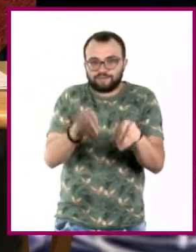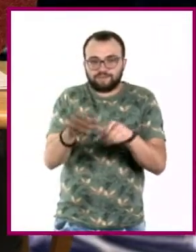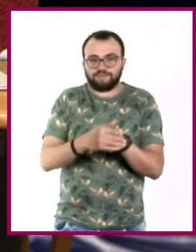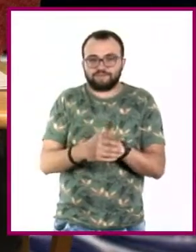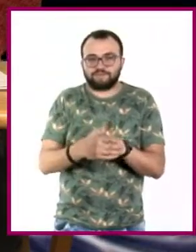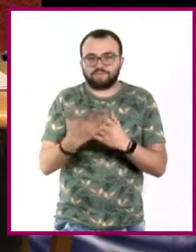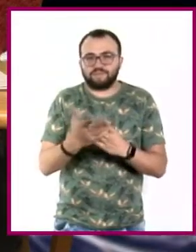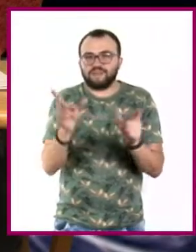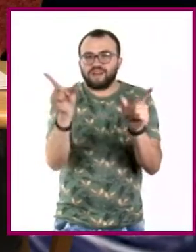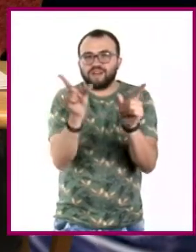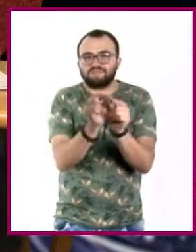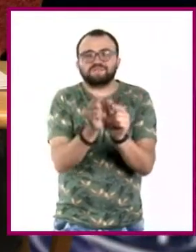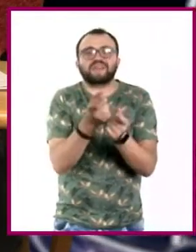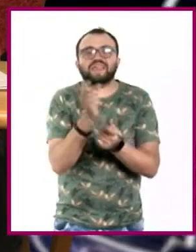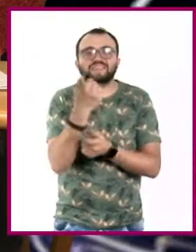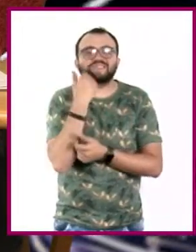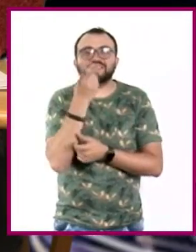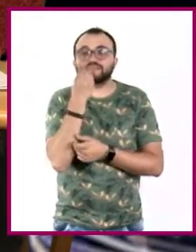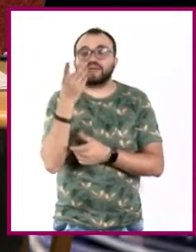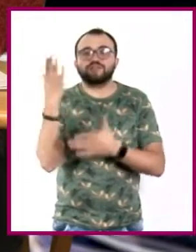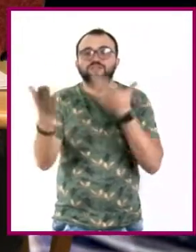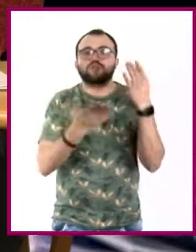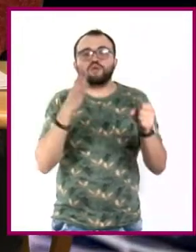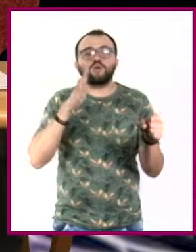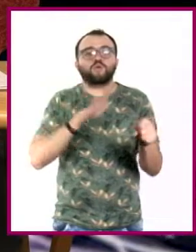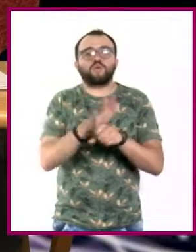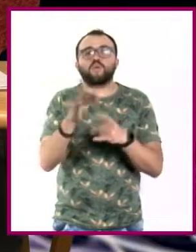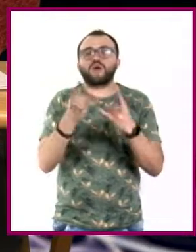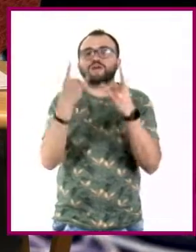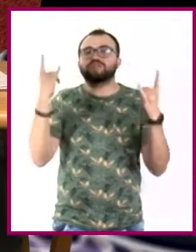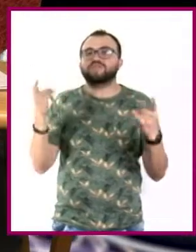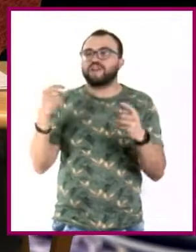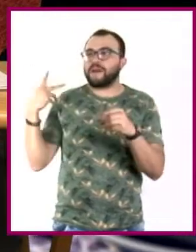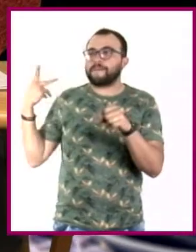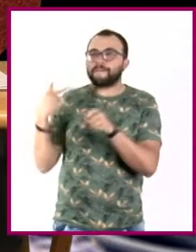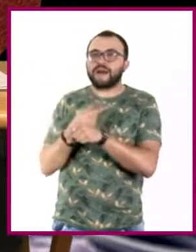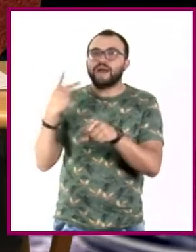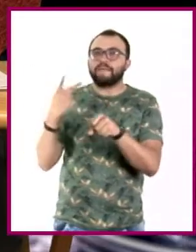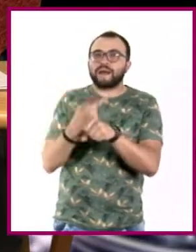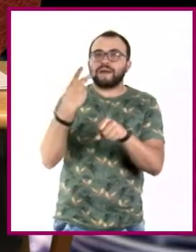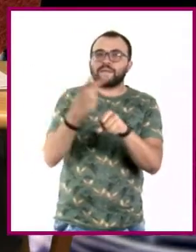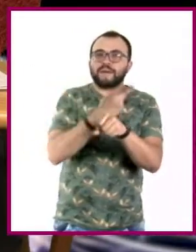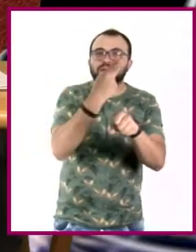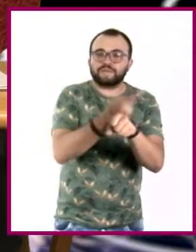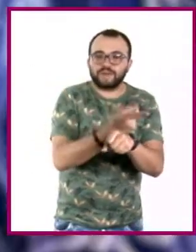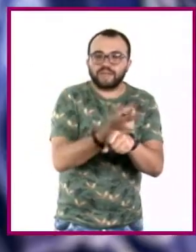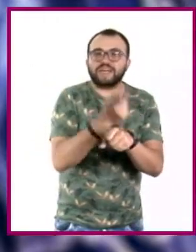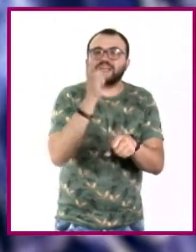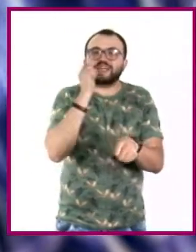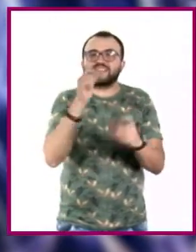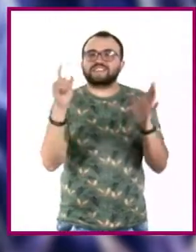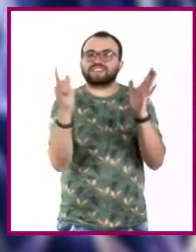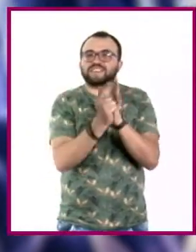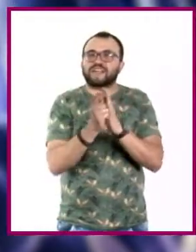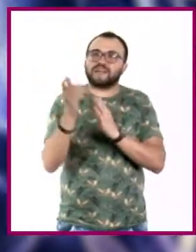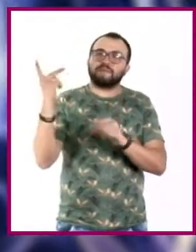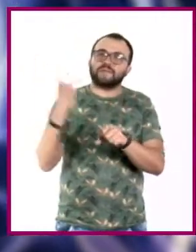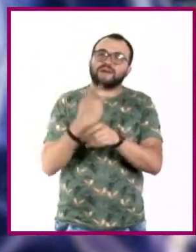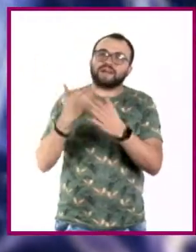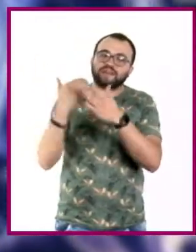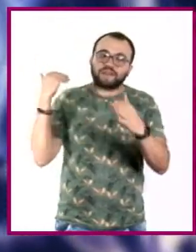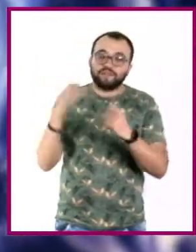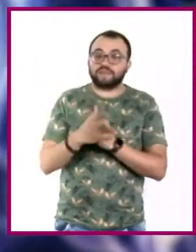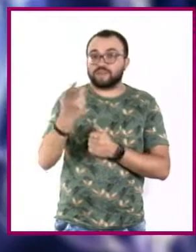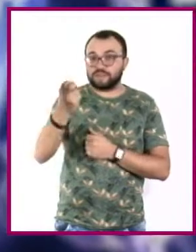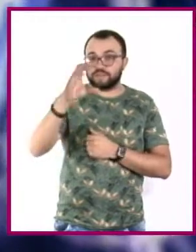resumen, esta disciplina estudia cuál es la dinámica de la historia o bien bajo qué leyes se rige el pasado. La verdad es que la